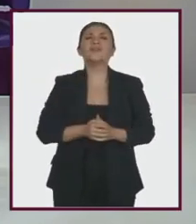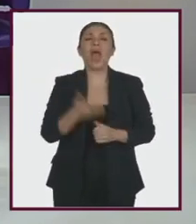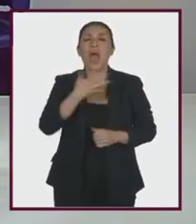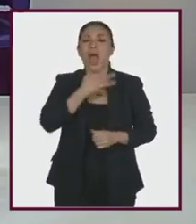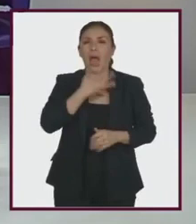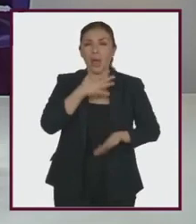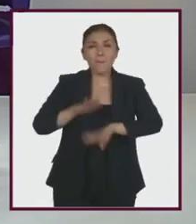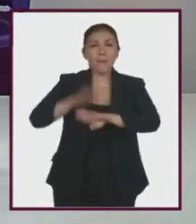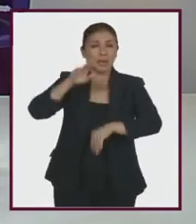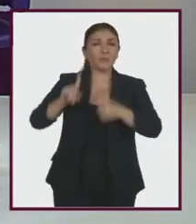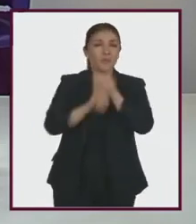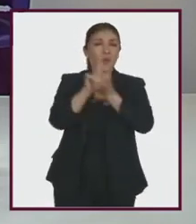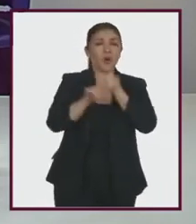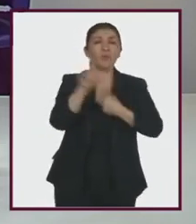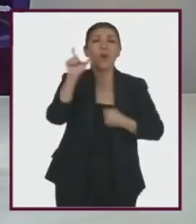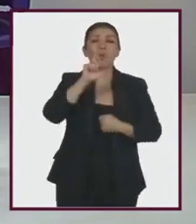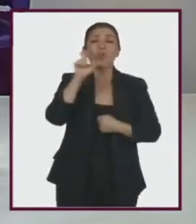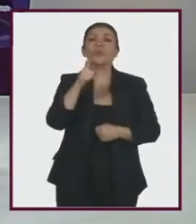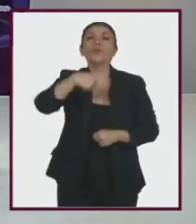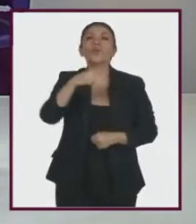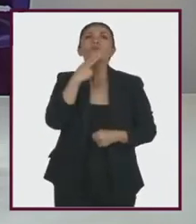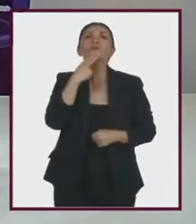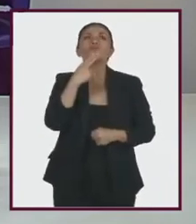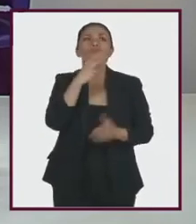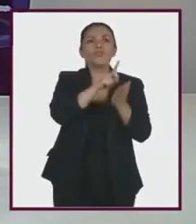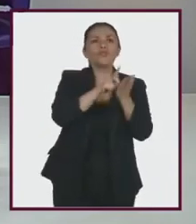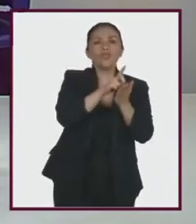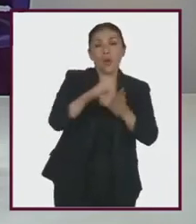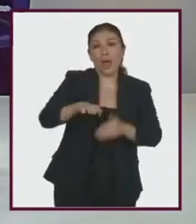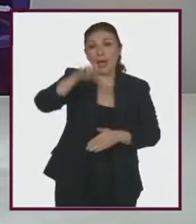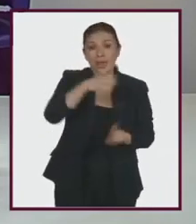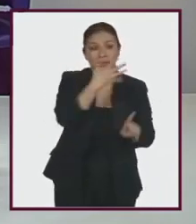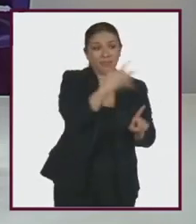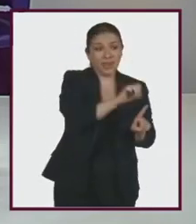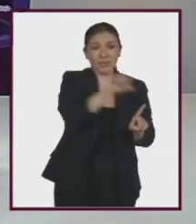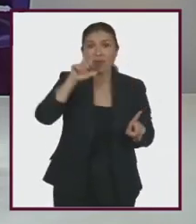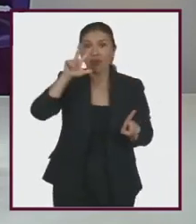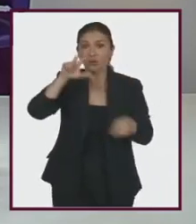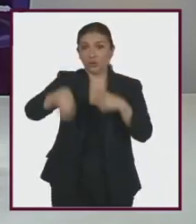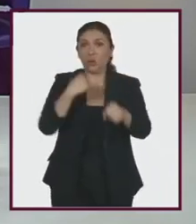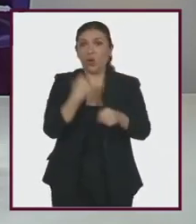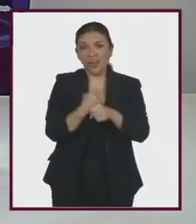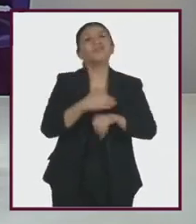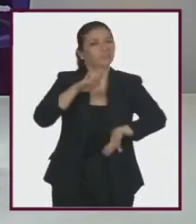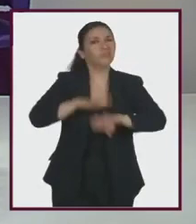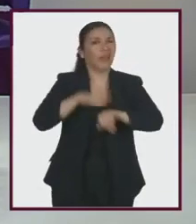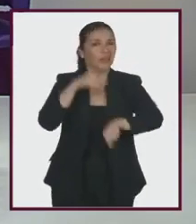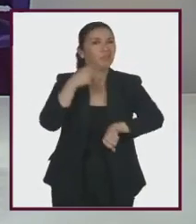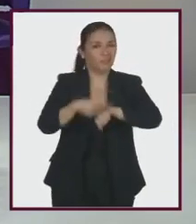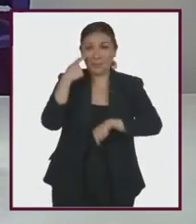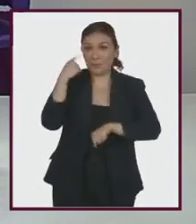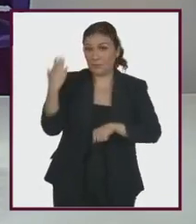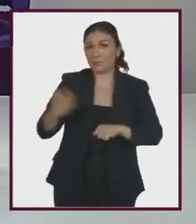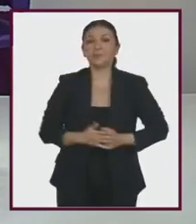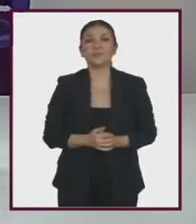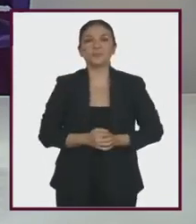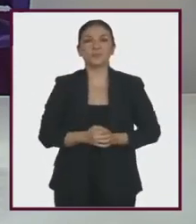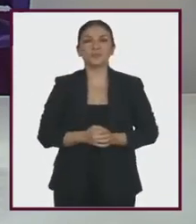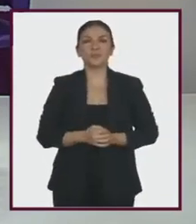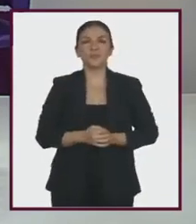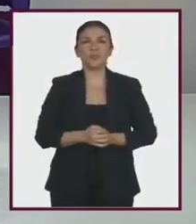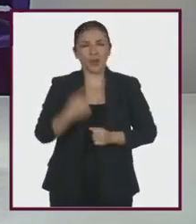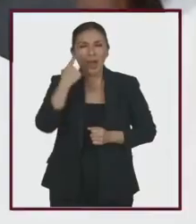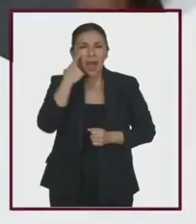mayor riesgo cuando consumimos sustancias entre los 10 y los 18 años. Si me pasas la siguiente. Los estándares